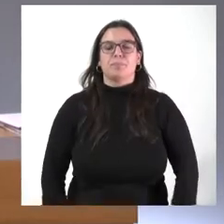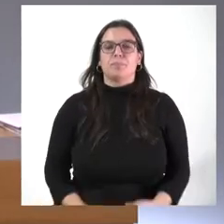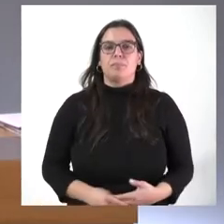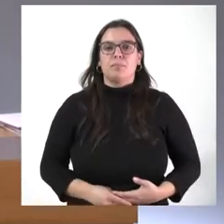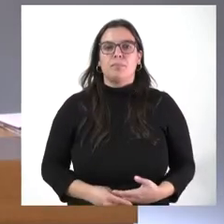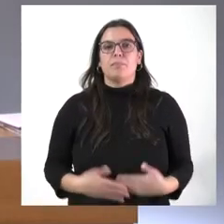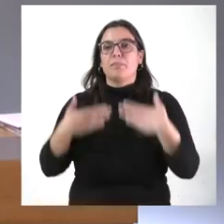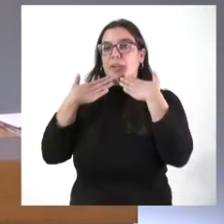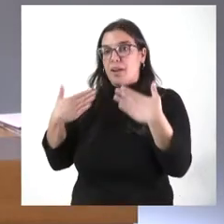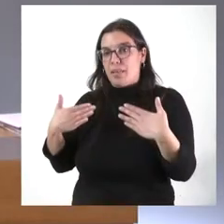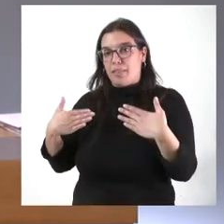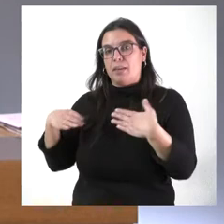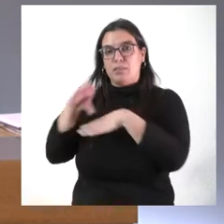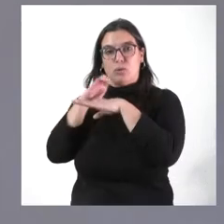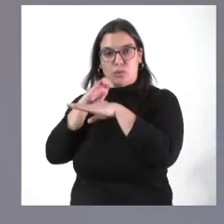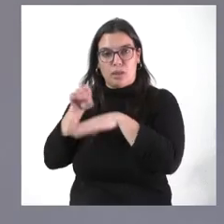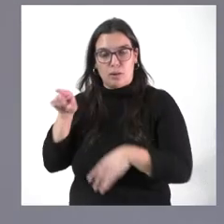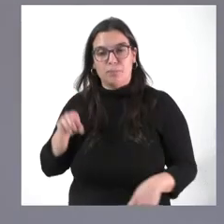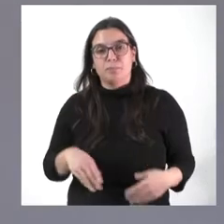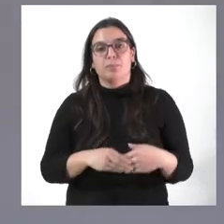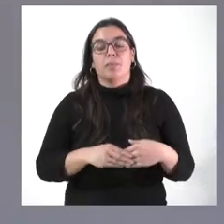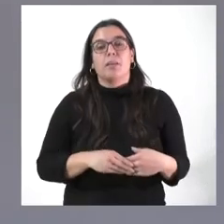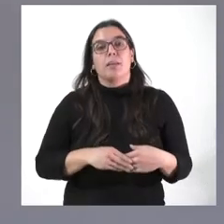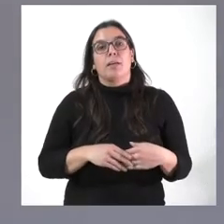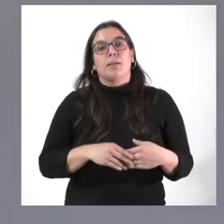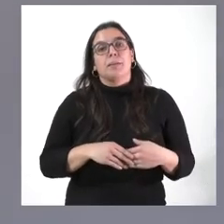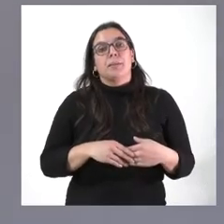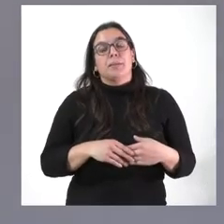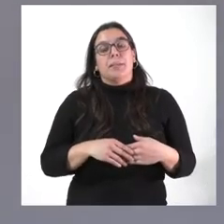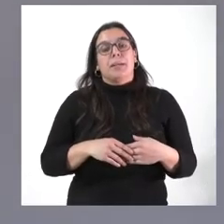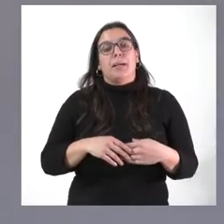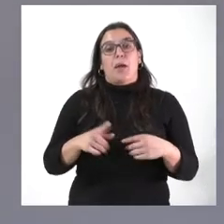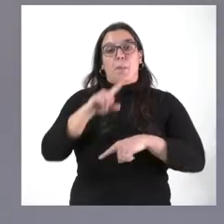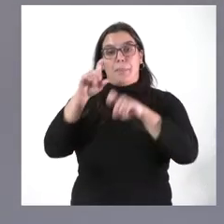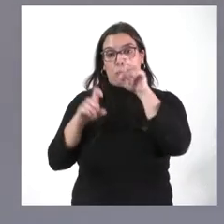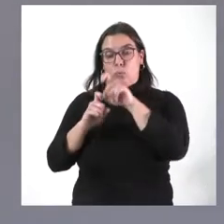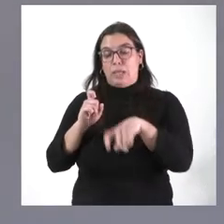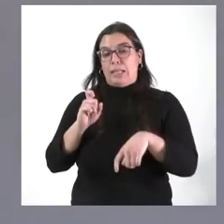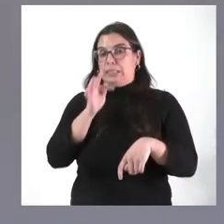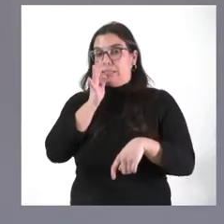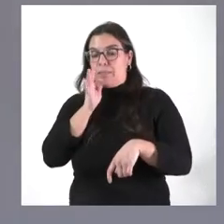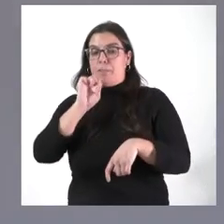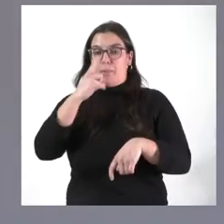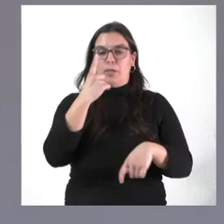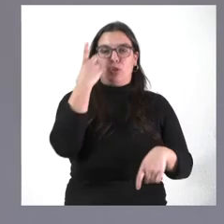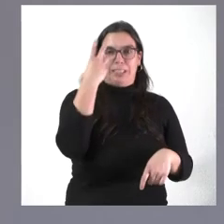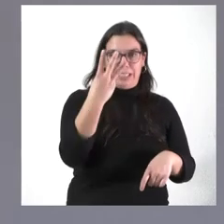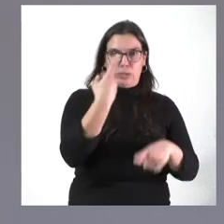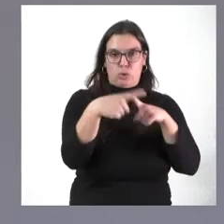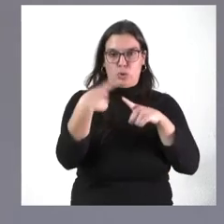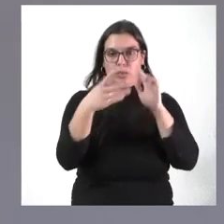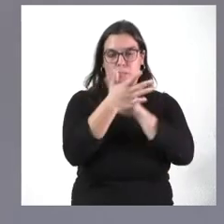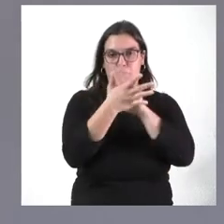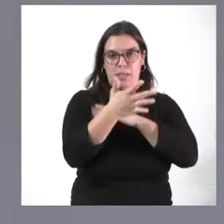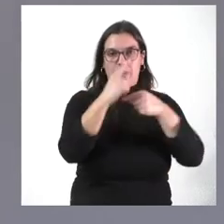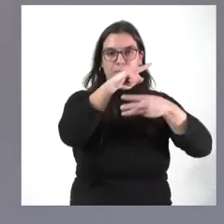antes de darles a ustedes la oportunidad de formular preguntas tres asuntos más que es informar parte ya de los acuerdos del Consejo de gobierno